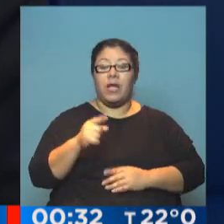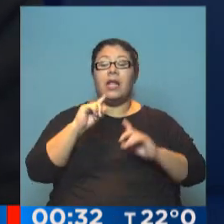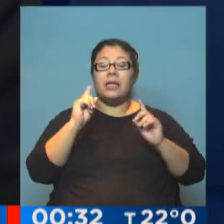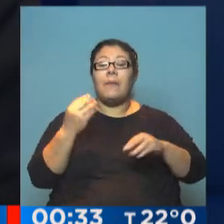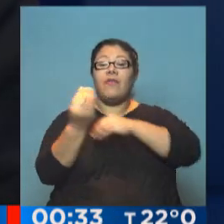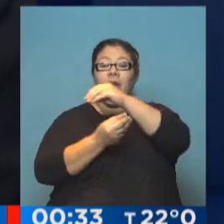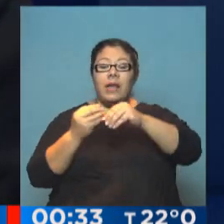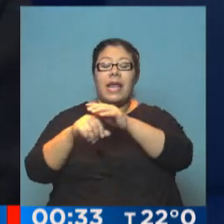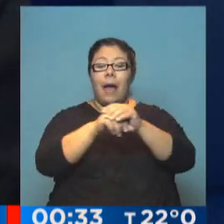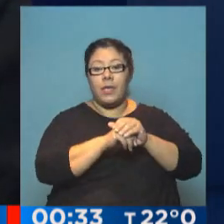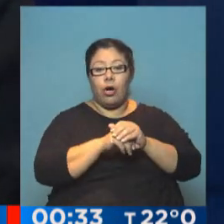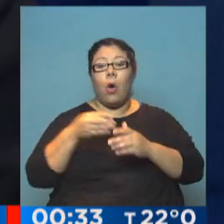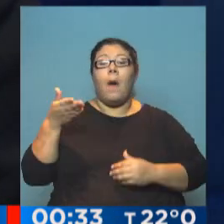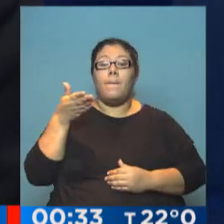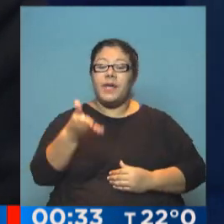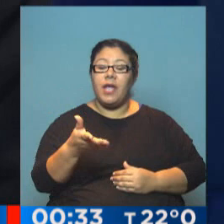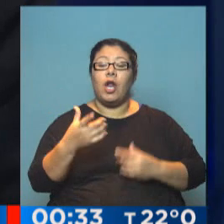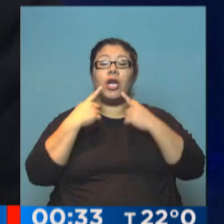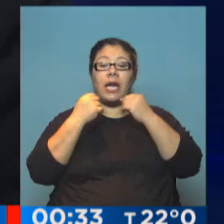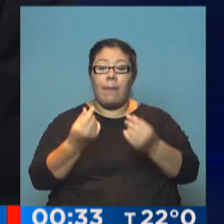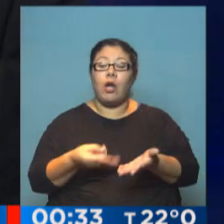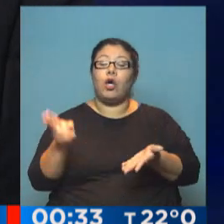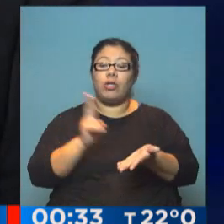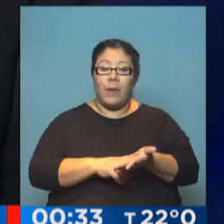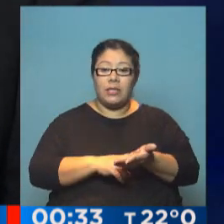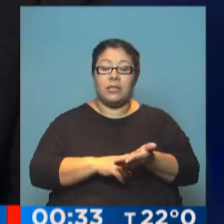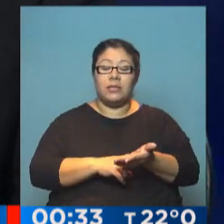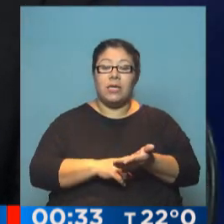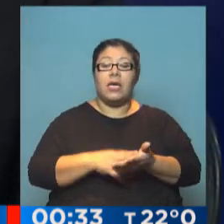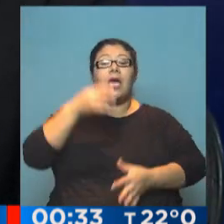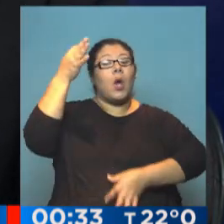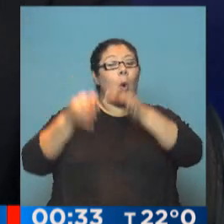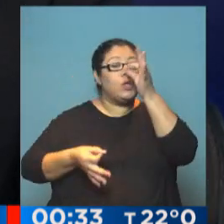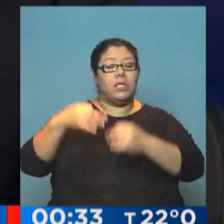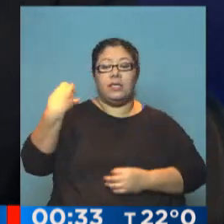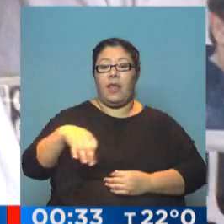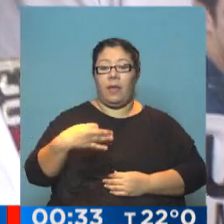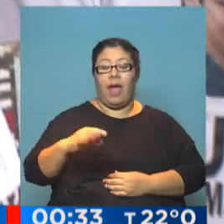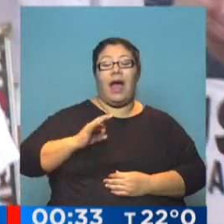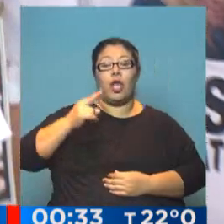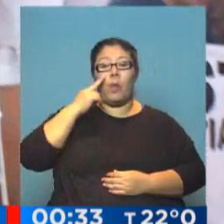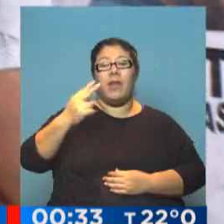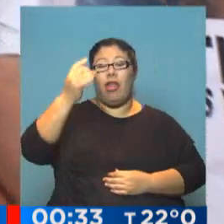se haga justicia por este siniestro que costó tantas vidas allá por el año 2012.